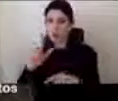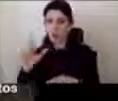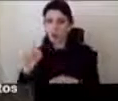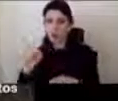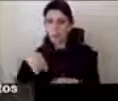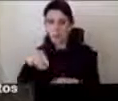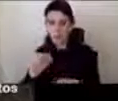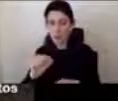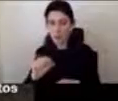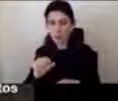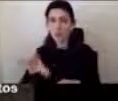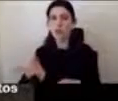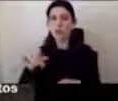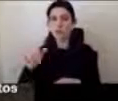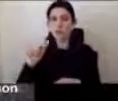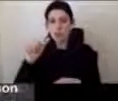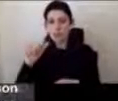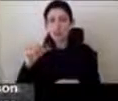juegos de cartas.